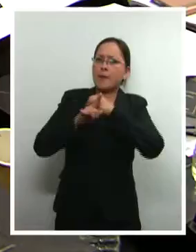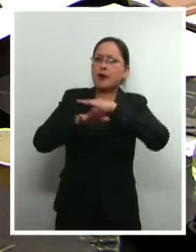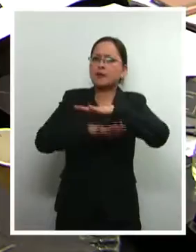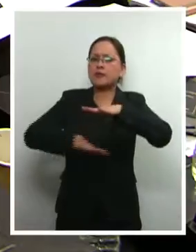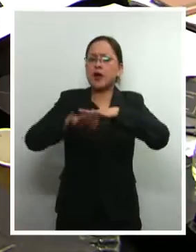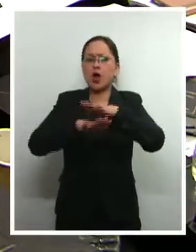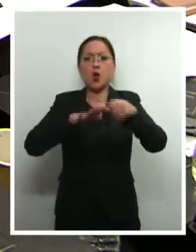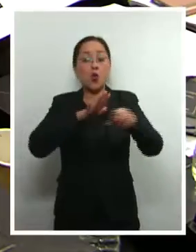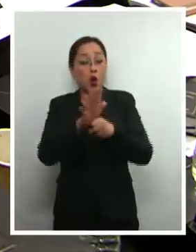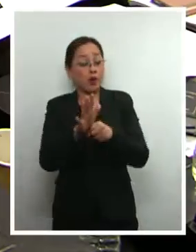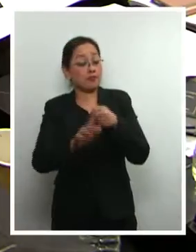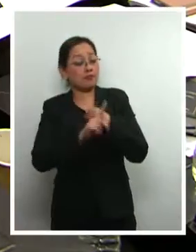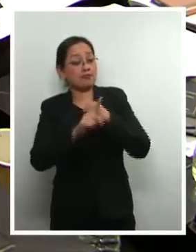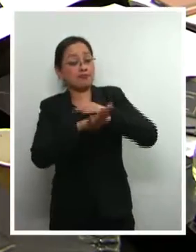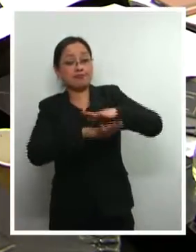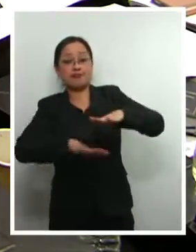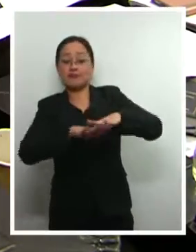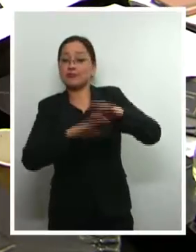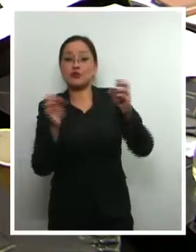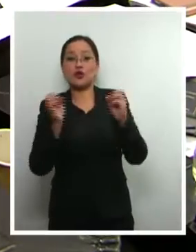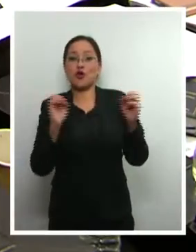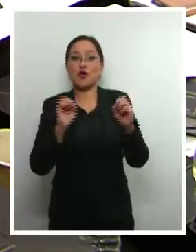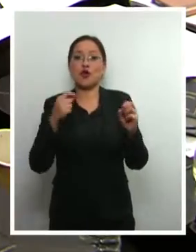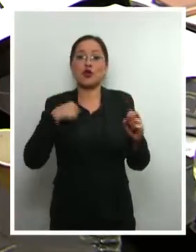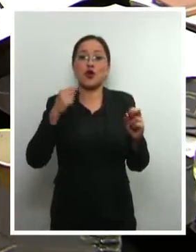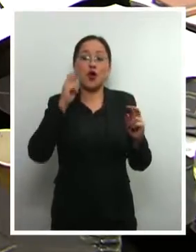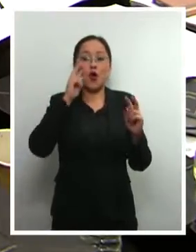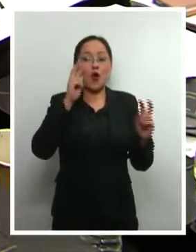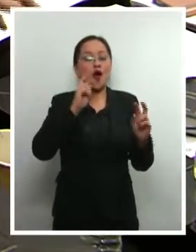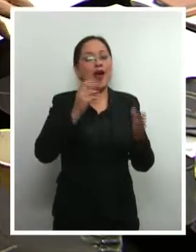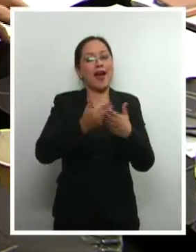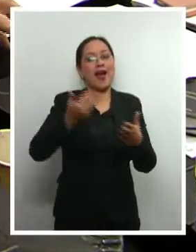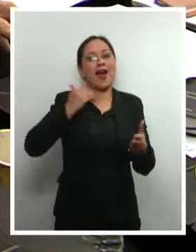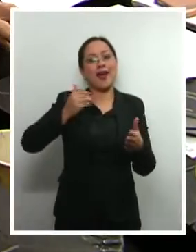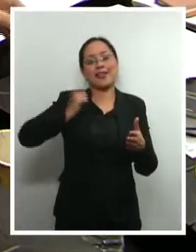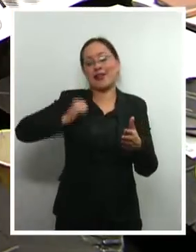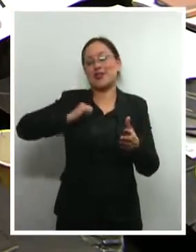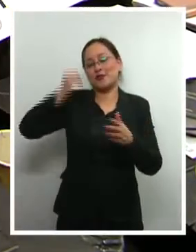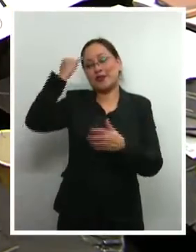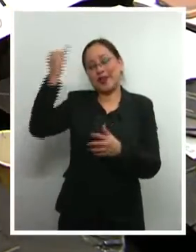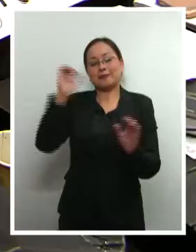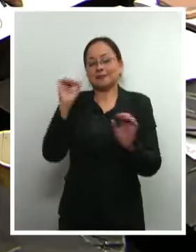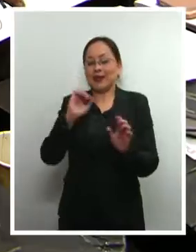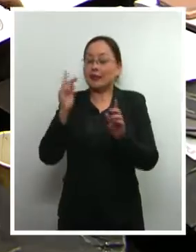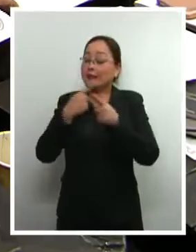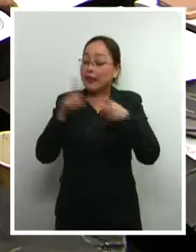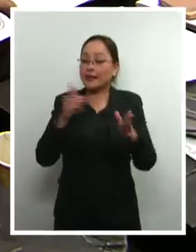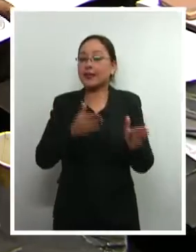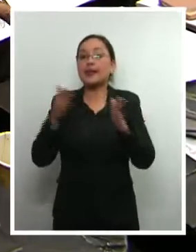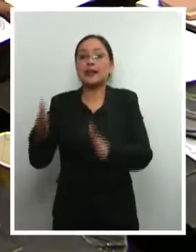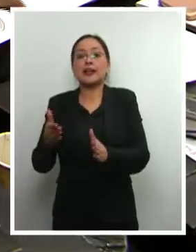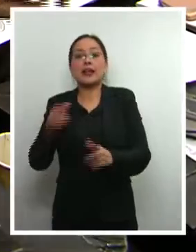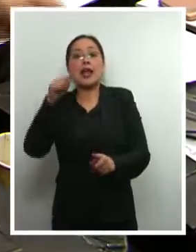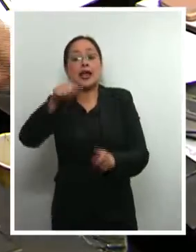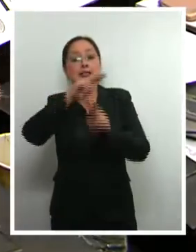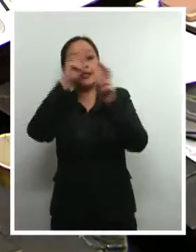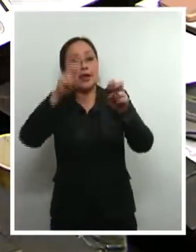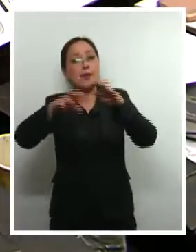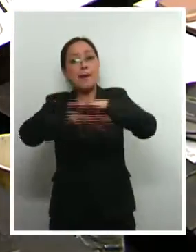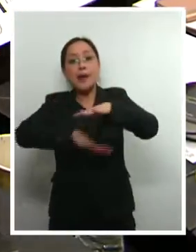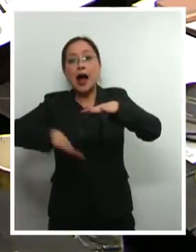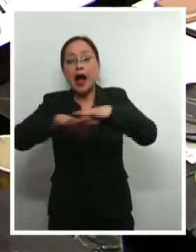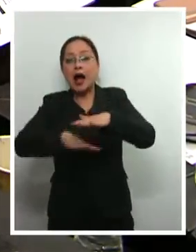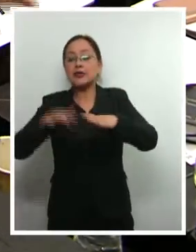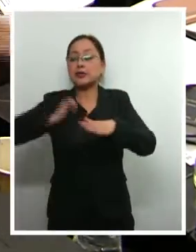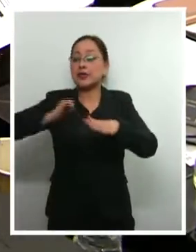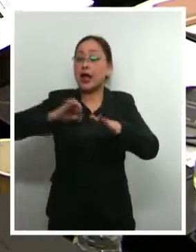tipo de subterráneos, porque hace mucho que vi Los Miserables, pero en fin, para ese tipo de subterráneos, y todo